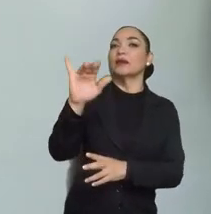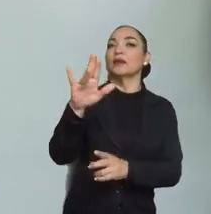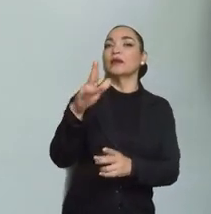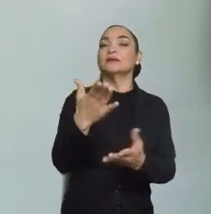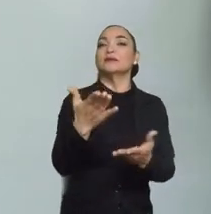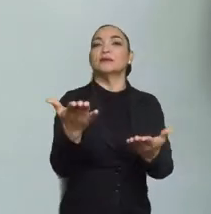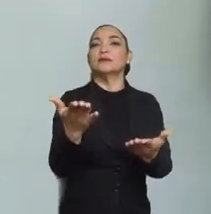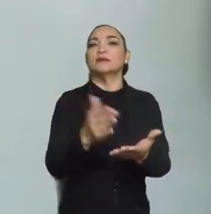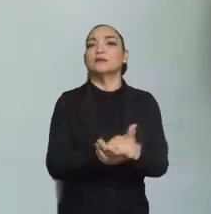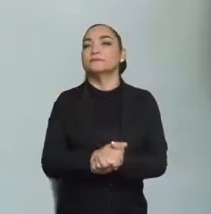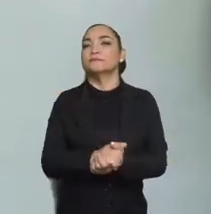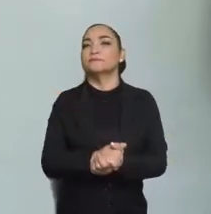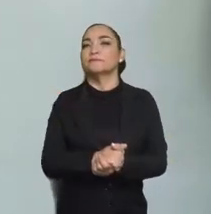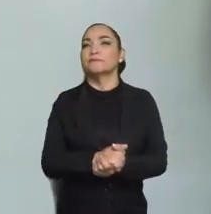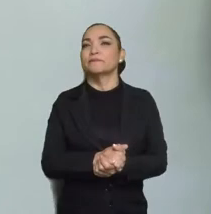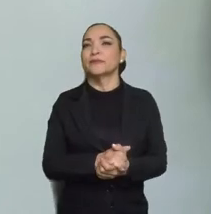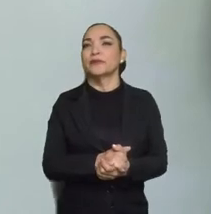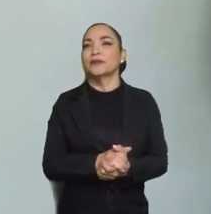Son muy tardados aquí.